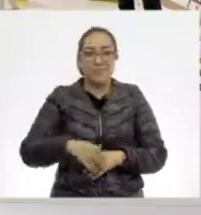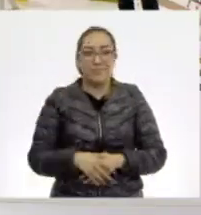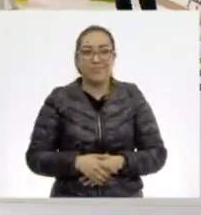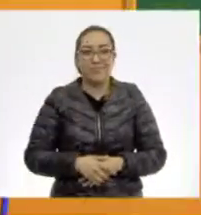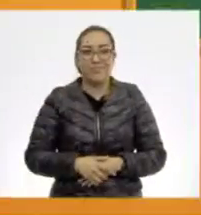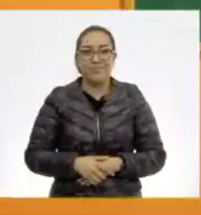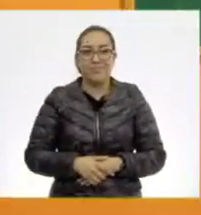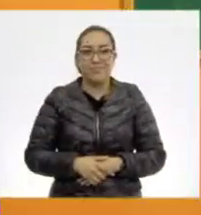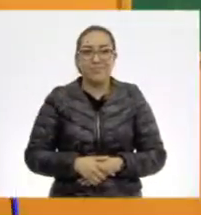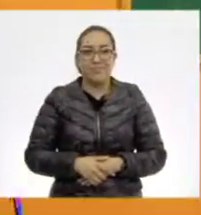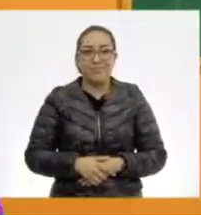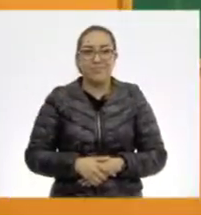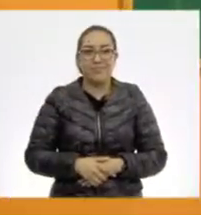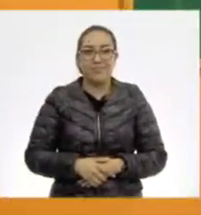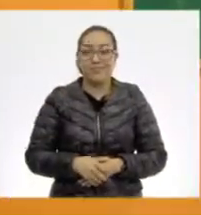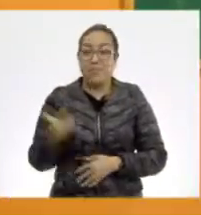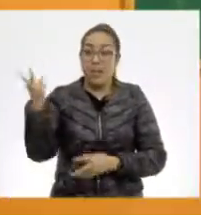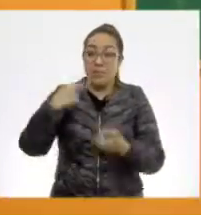villa.